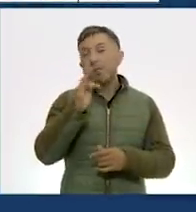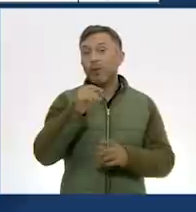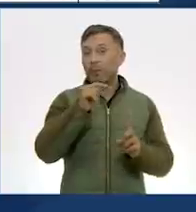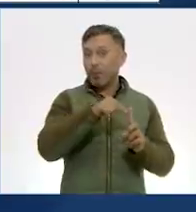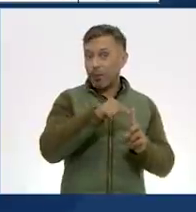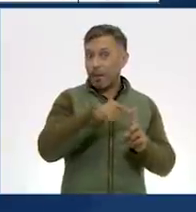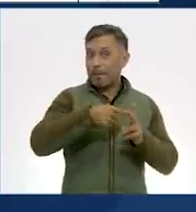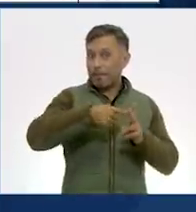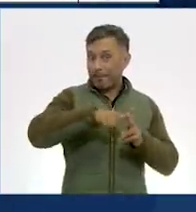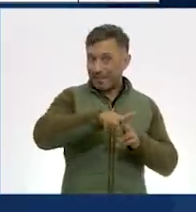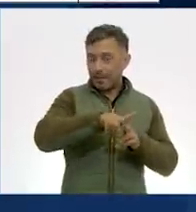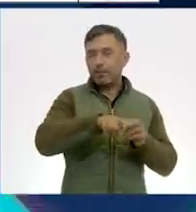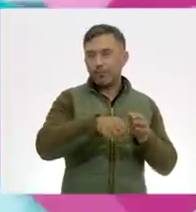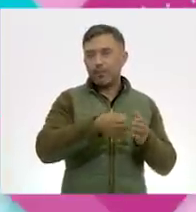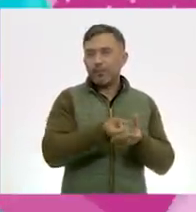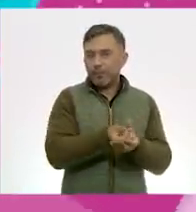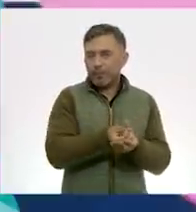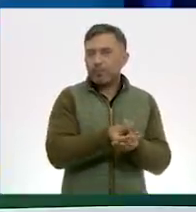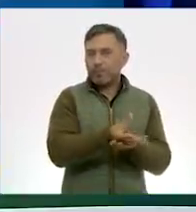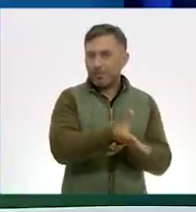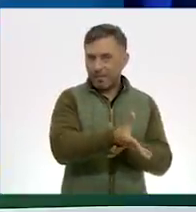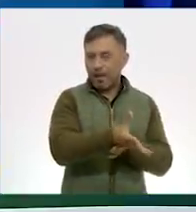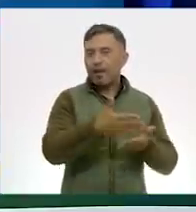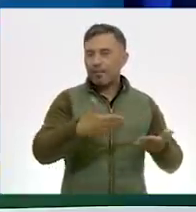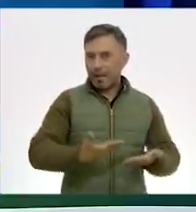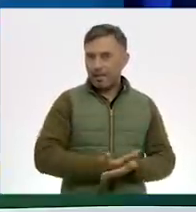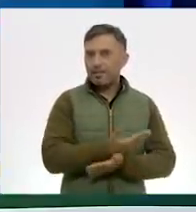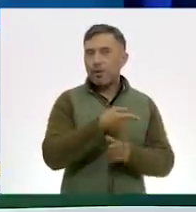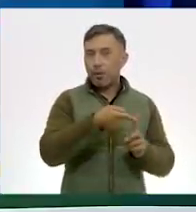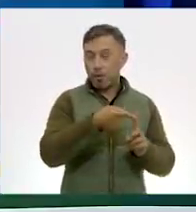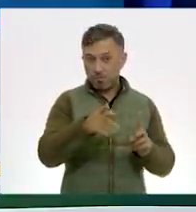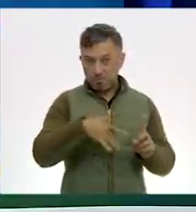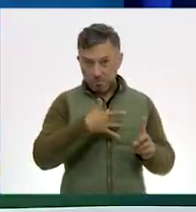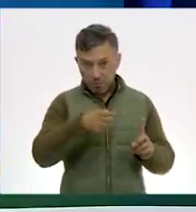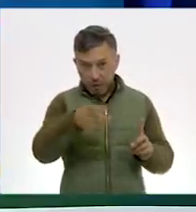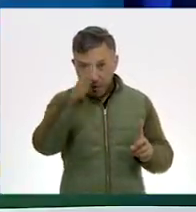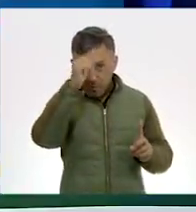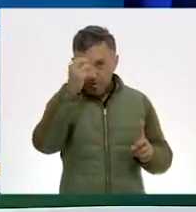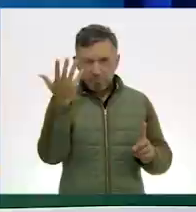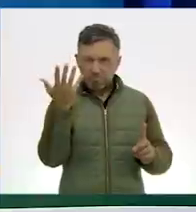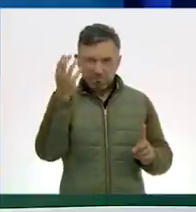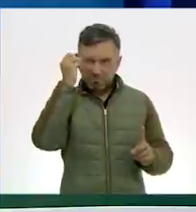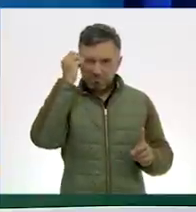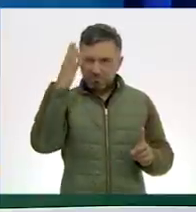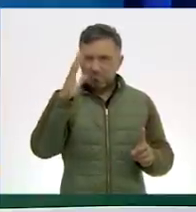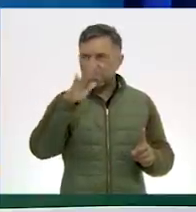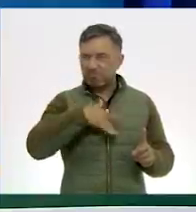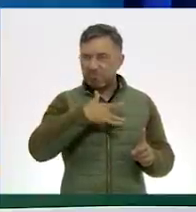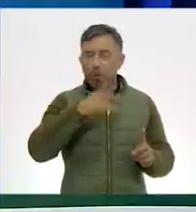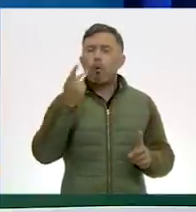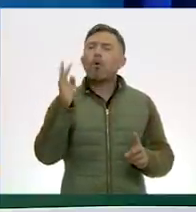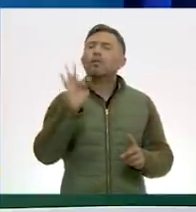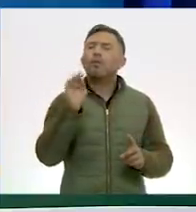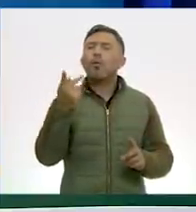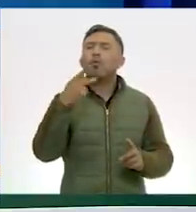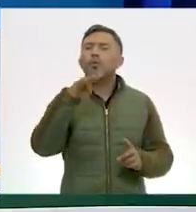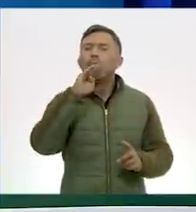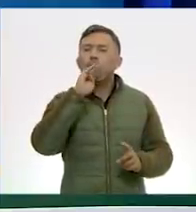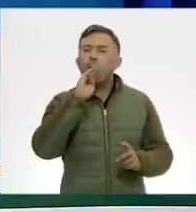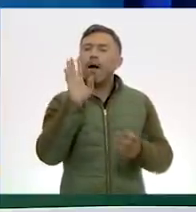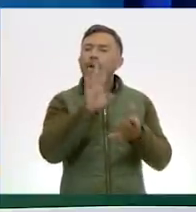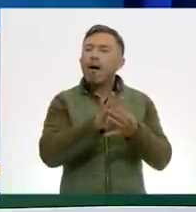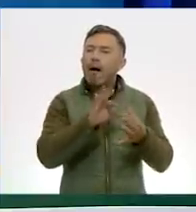vas a acordar, pero probablemente tu mamá te comparte anécdotas de ese día, qué sucedió,